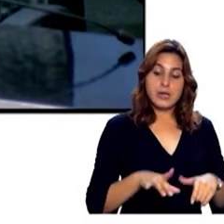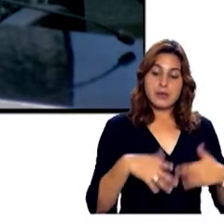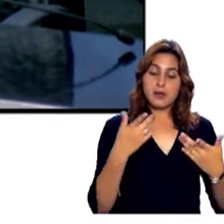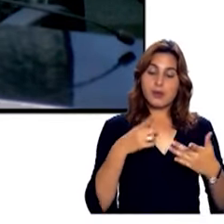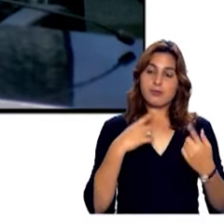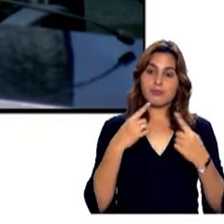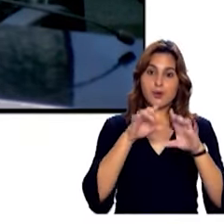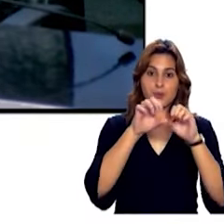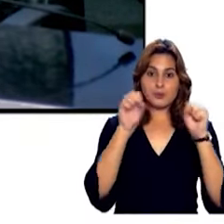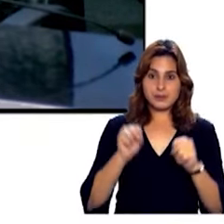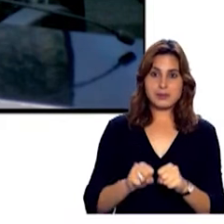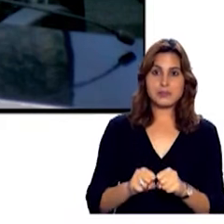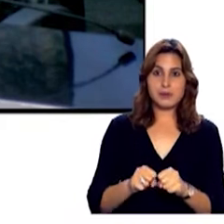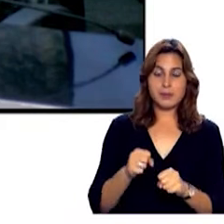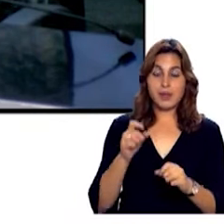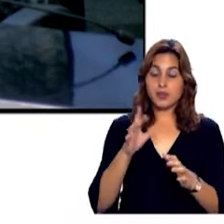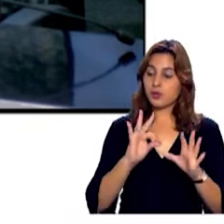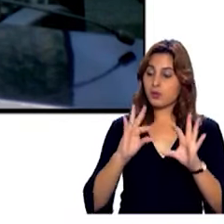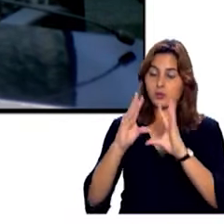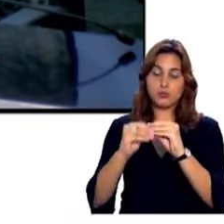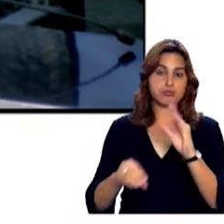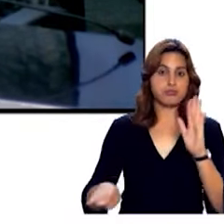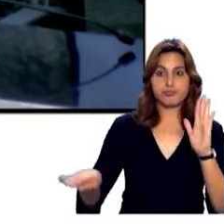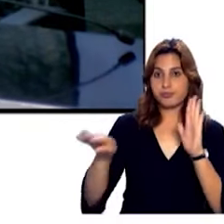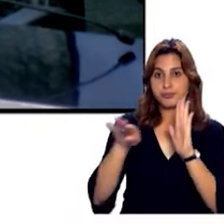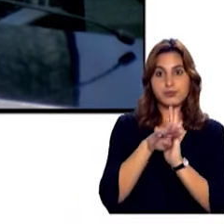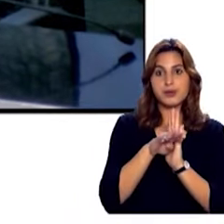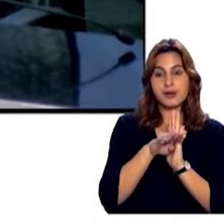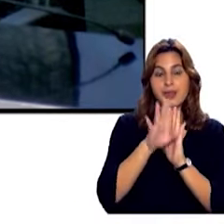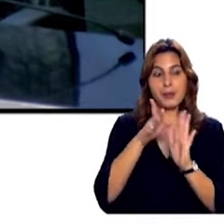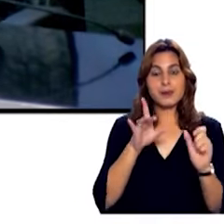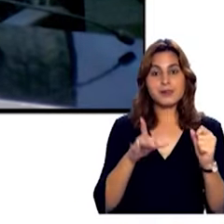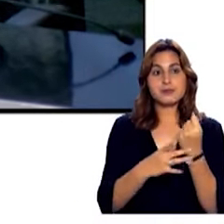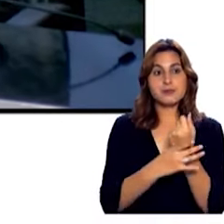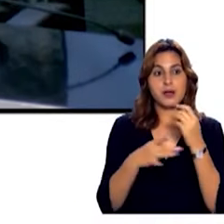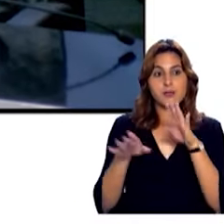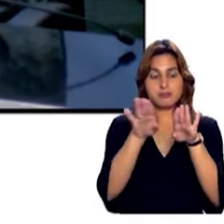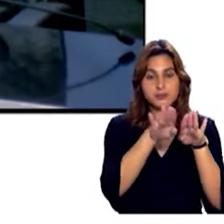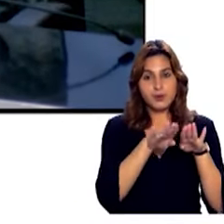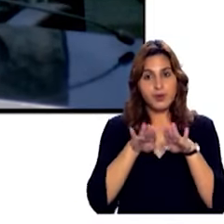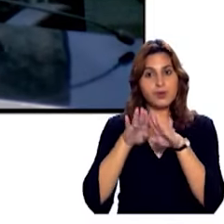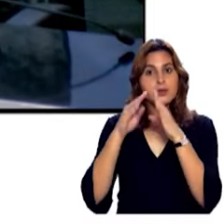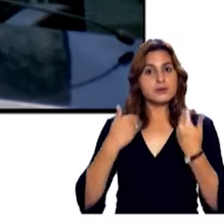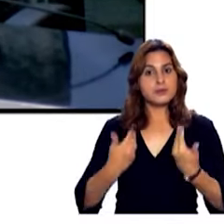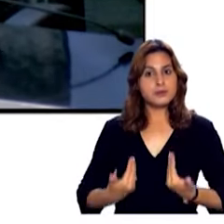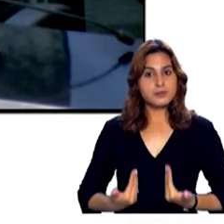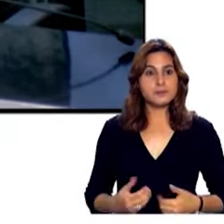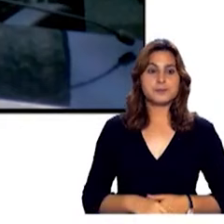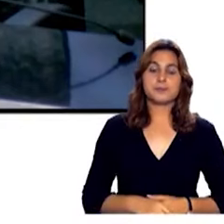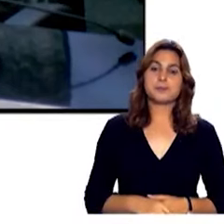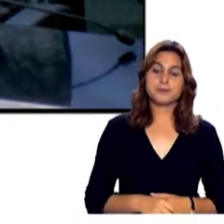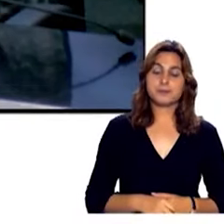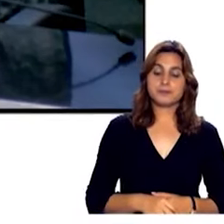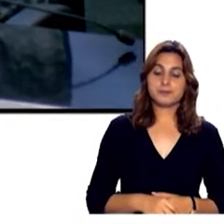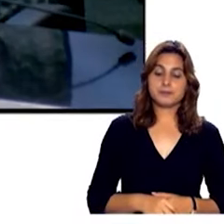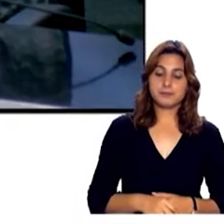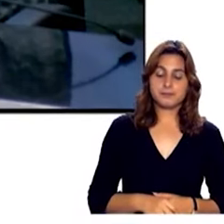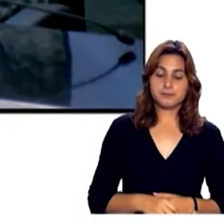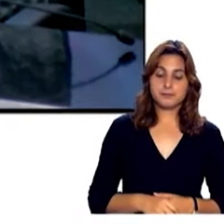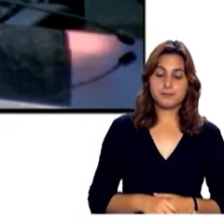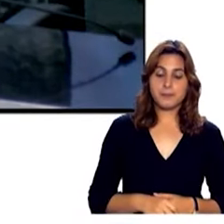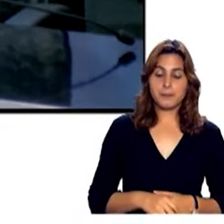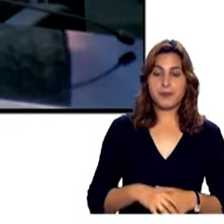vértice para asegurar la igualdad de Tod los ciudadanos desde los delitos castigados con menores penas desde las